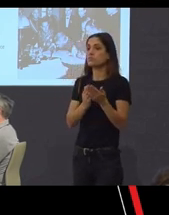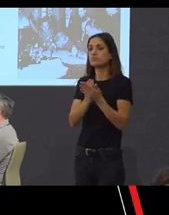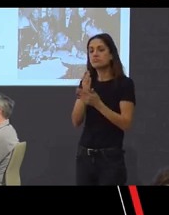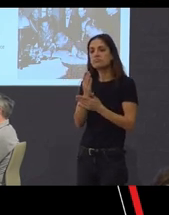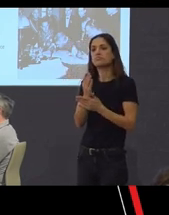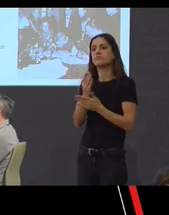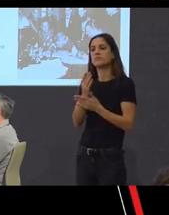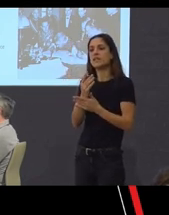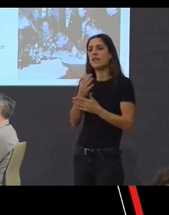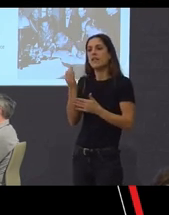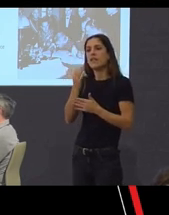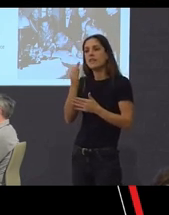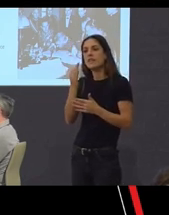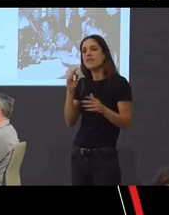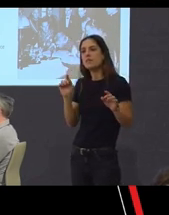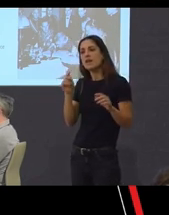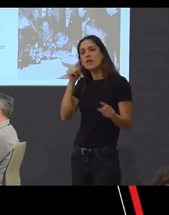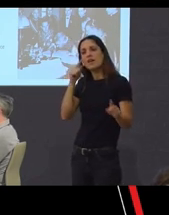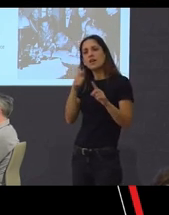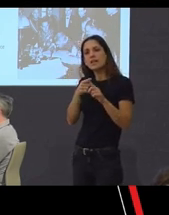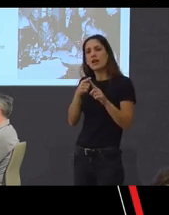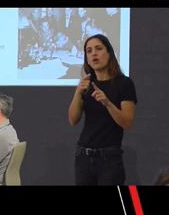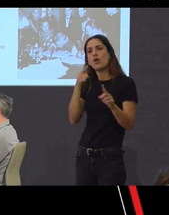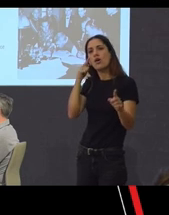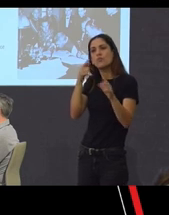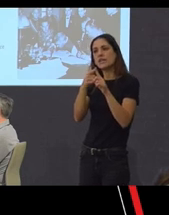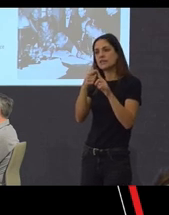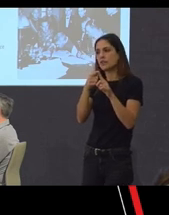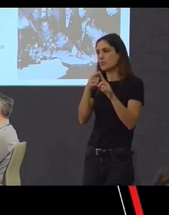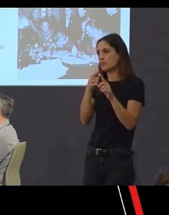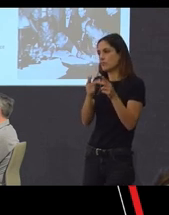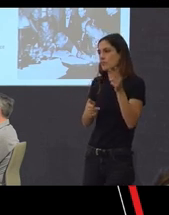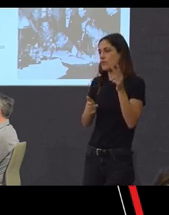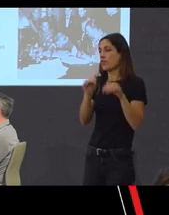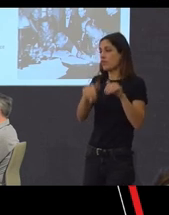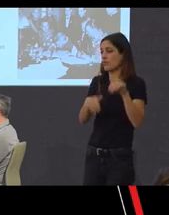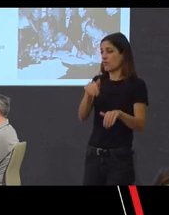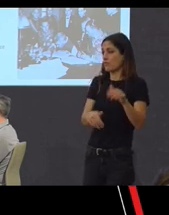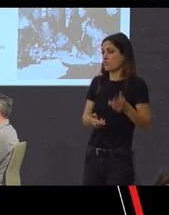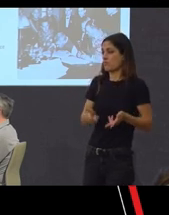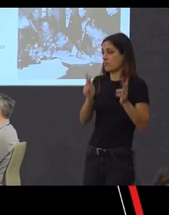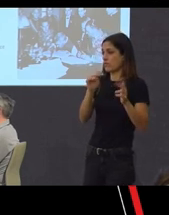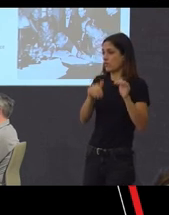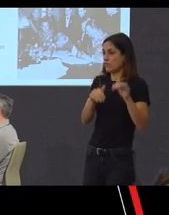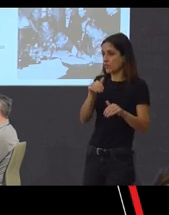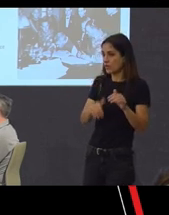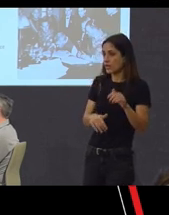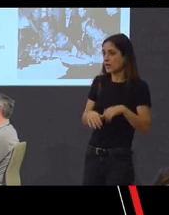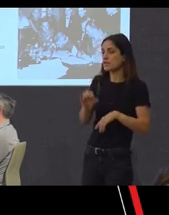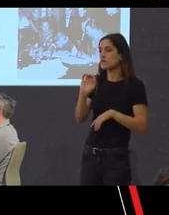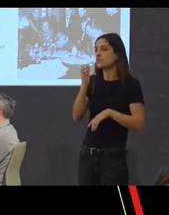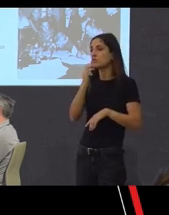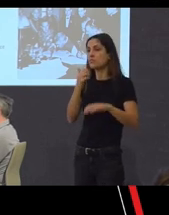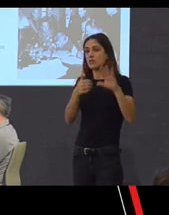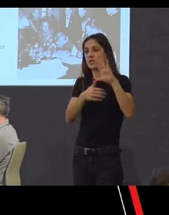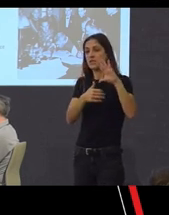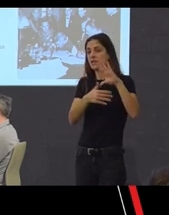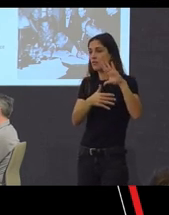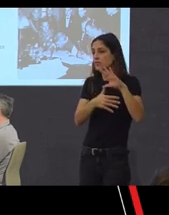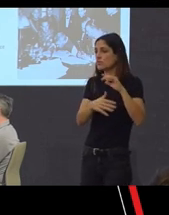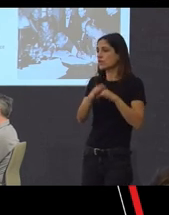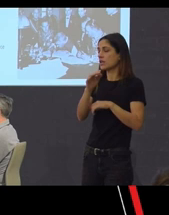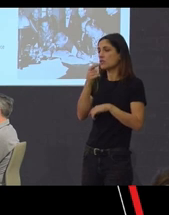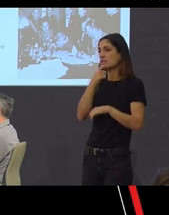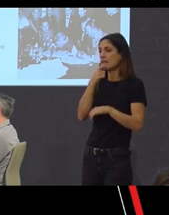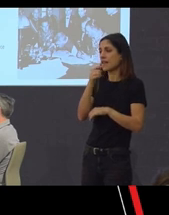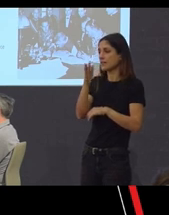esa sublevación cara ao exterior, cara ás democracias, fundamentalmente cara ás democracias dos Estados Unidos, de Inglaterra e de